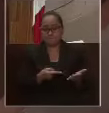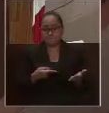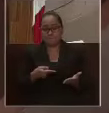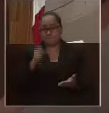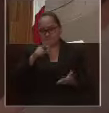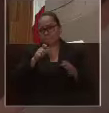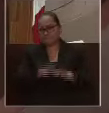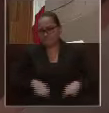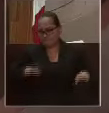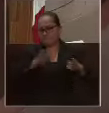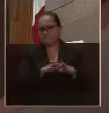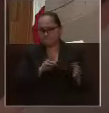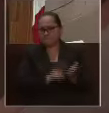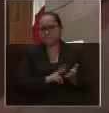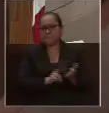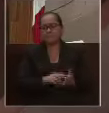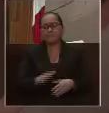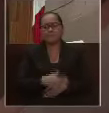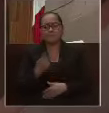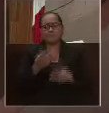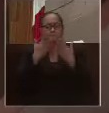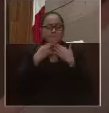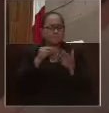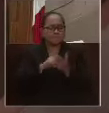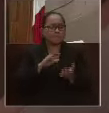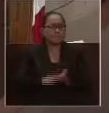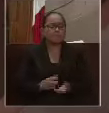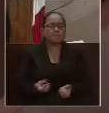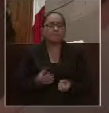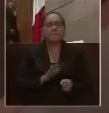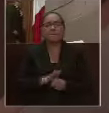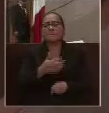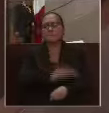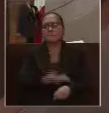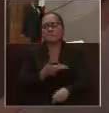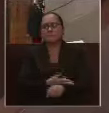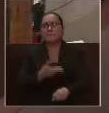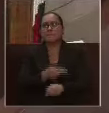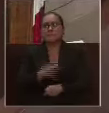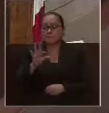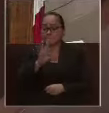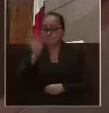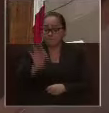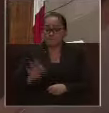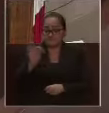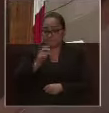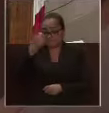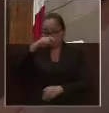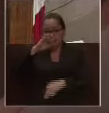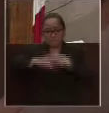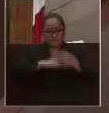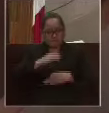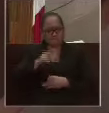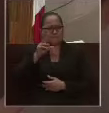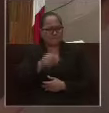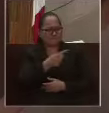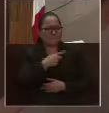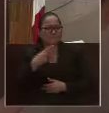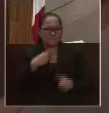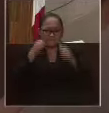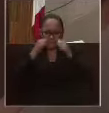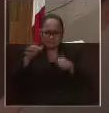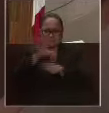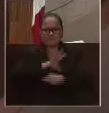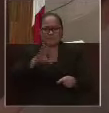bastante relevante, porque establece que no hay una solución general, no hay un porcentaje de 40%, sino que hay que atender justamente a